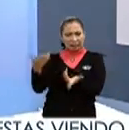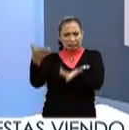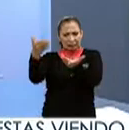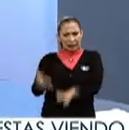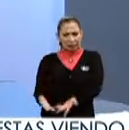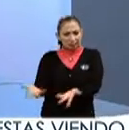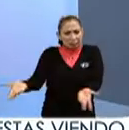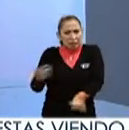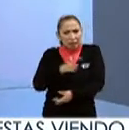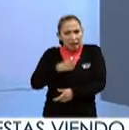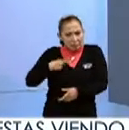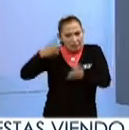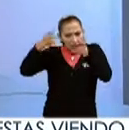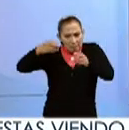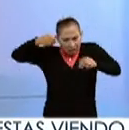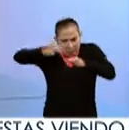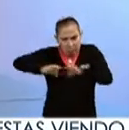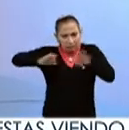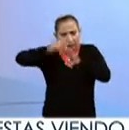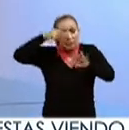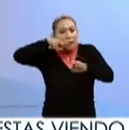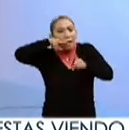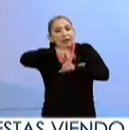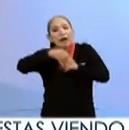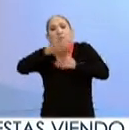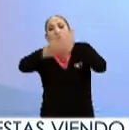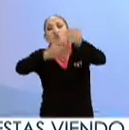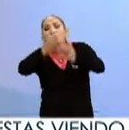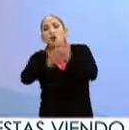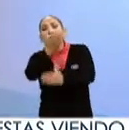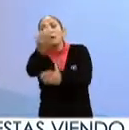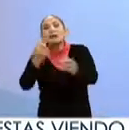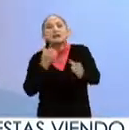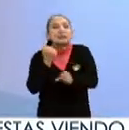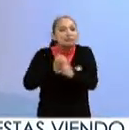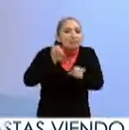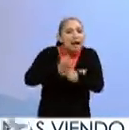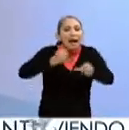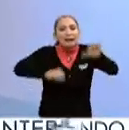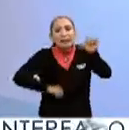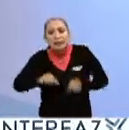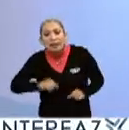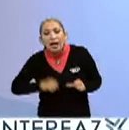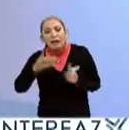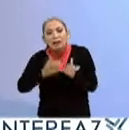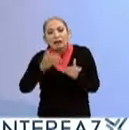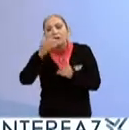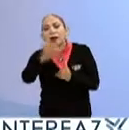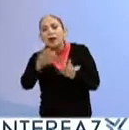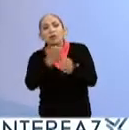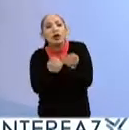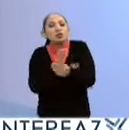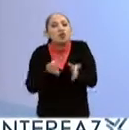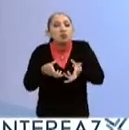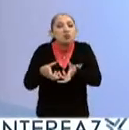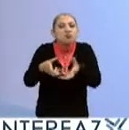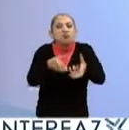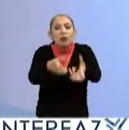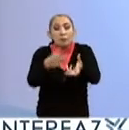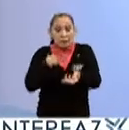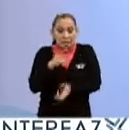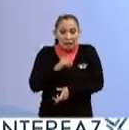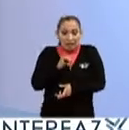que tiene que ser un tema central para mirar las nuevas prácticas, para mirar hacia dónde va el terreno de la educación, que al final